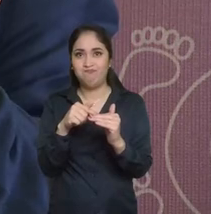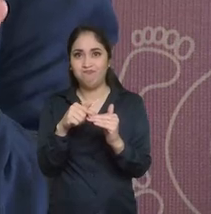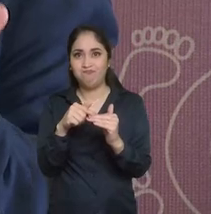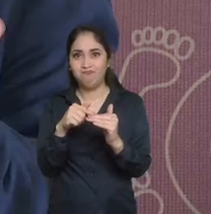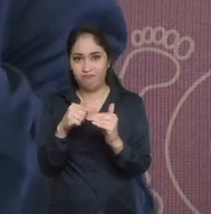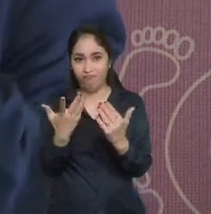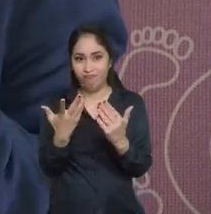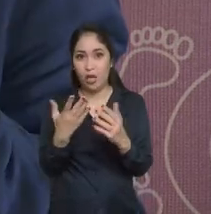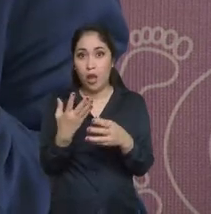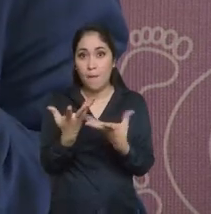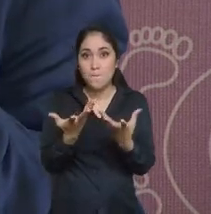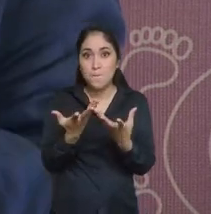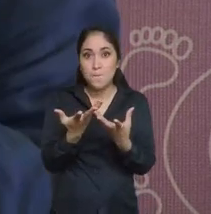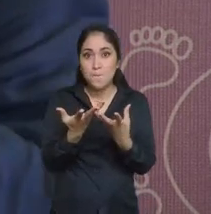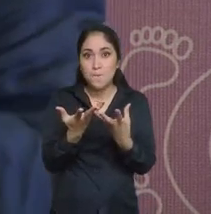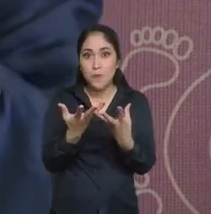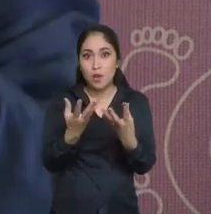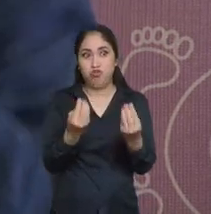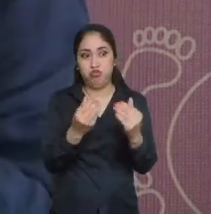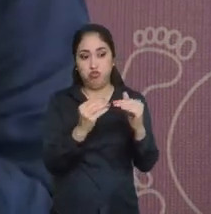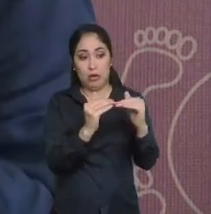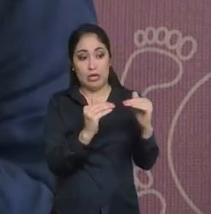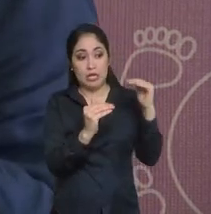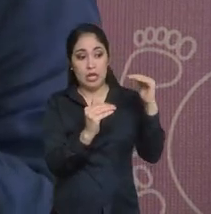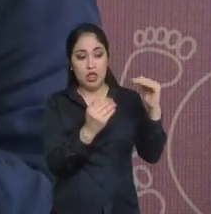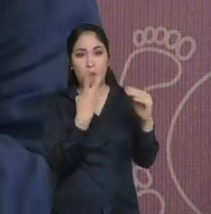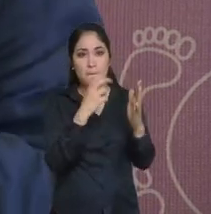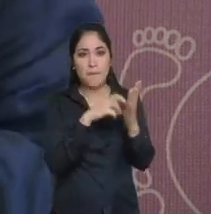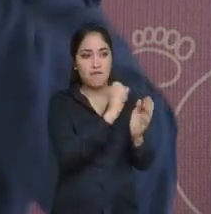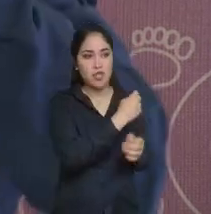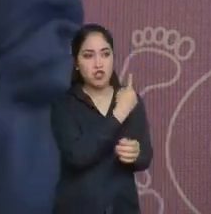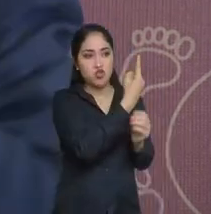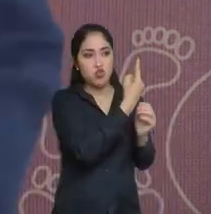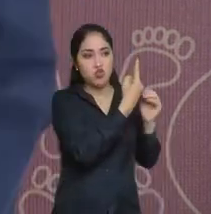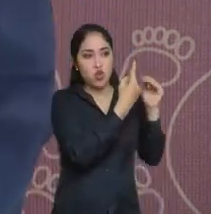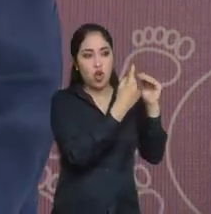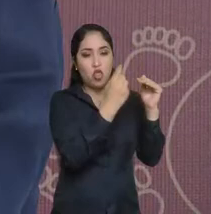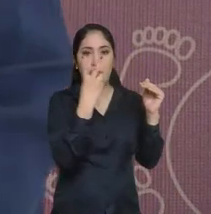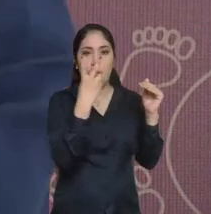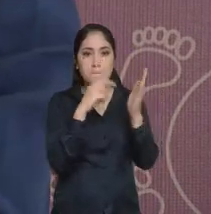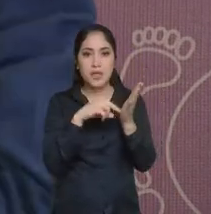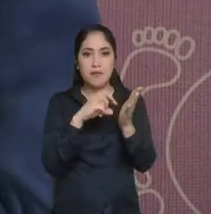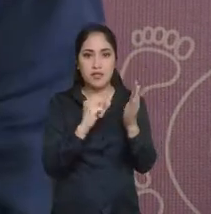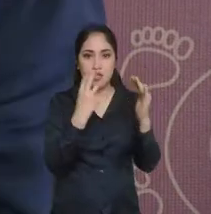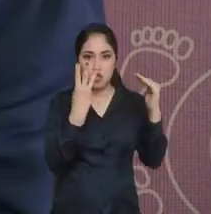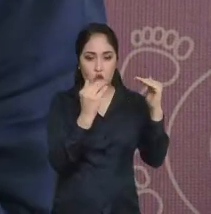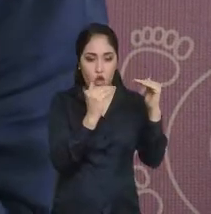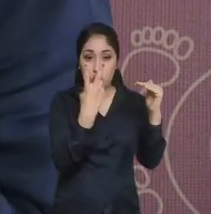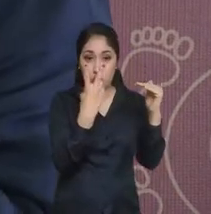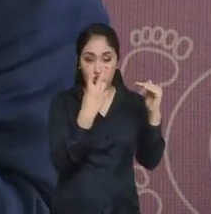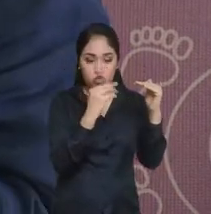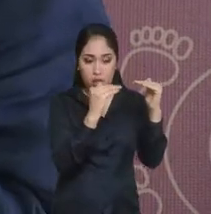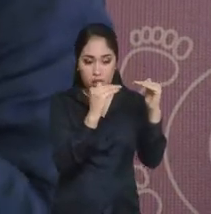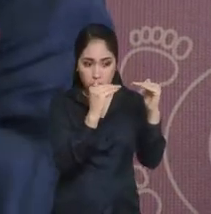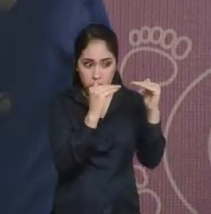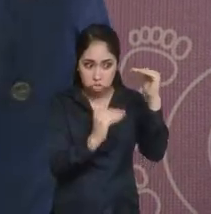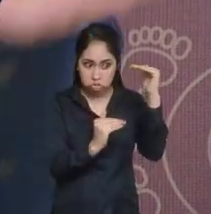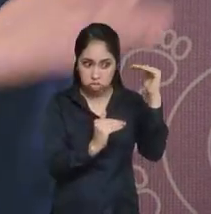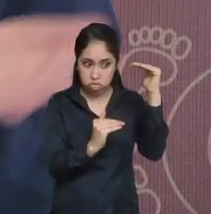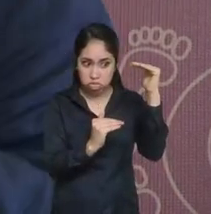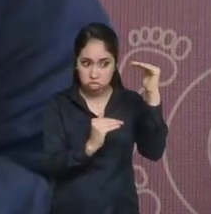Claro, ahora 2023 será cada vez más difícil salir abajo de las cifras de 2022, porque esas ya